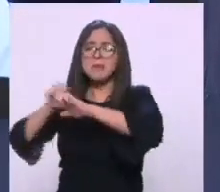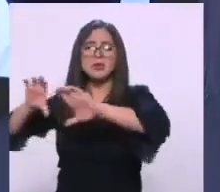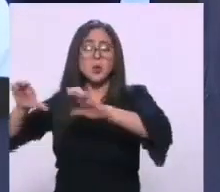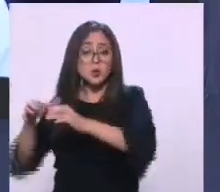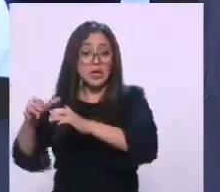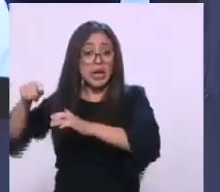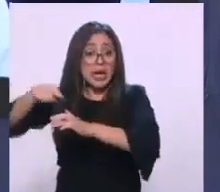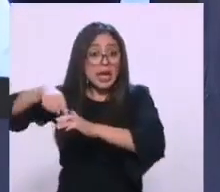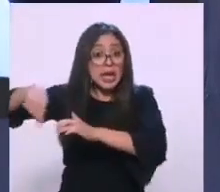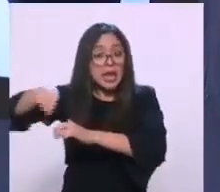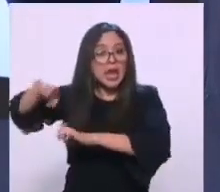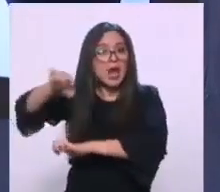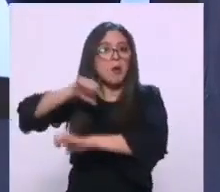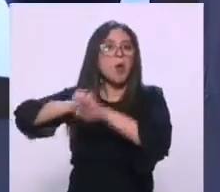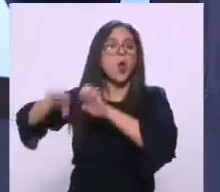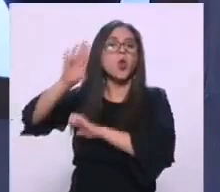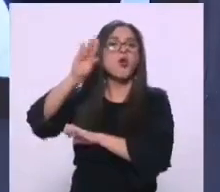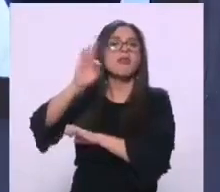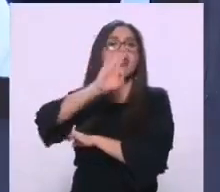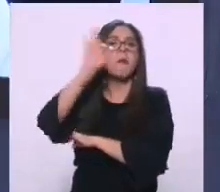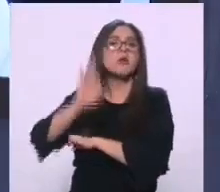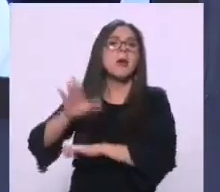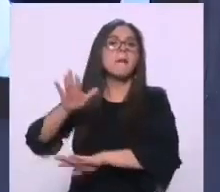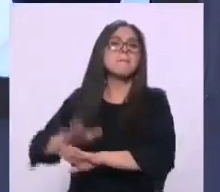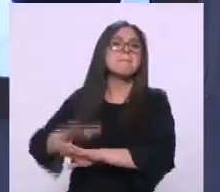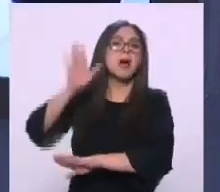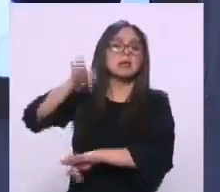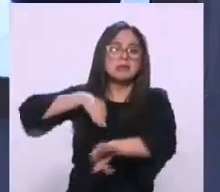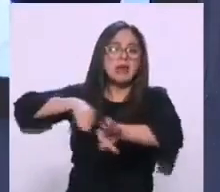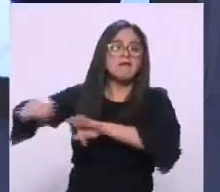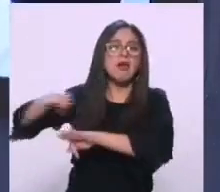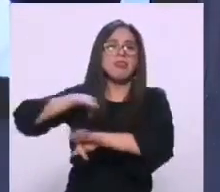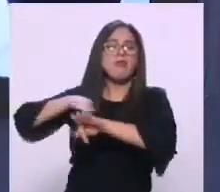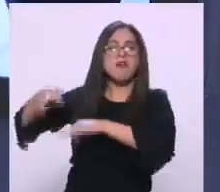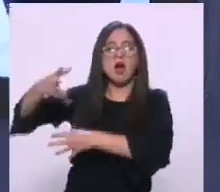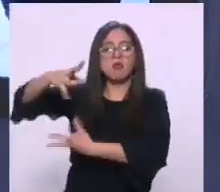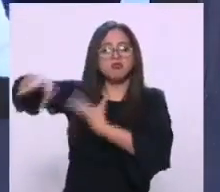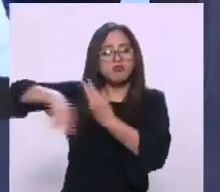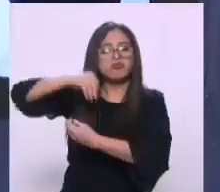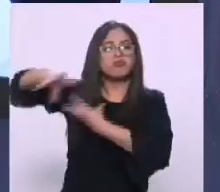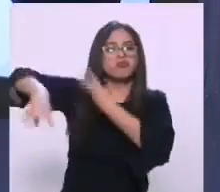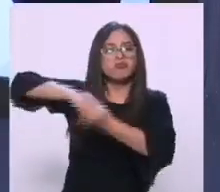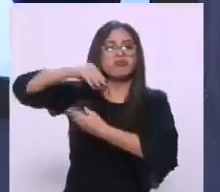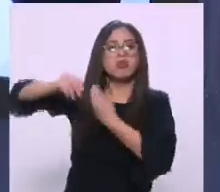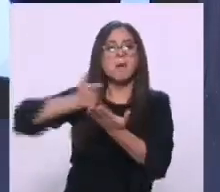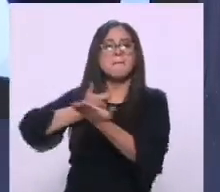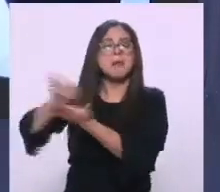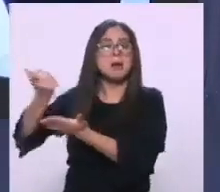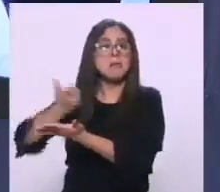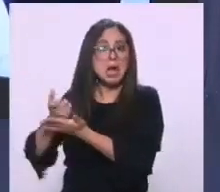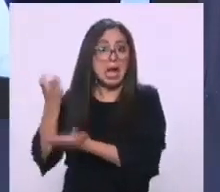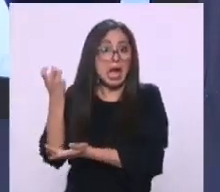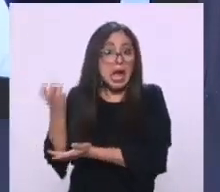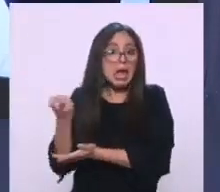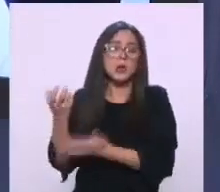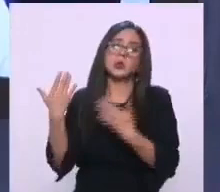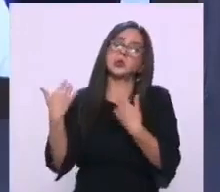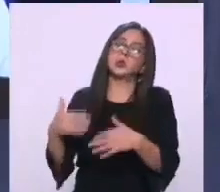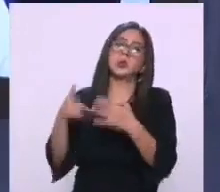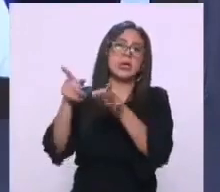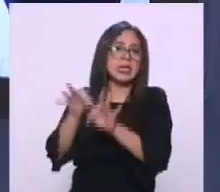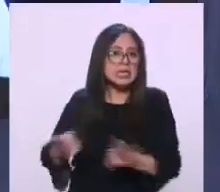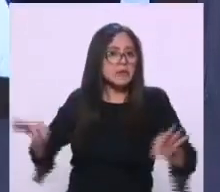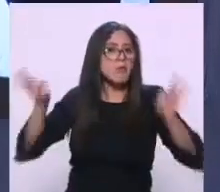el 90% de la planta productiva nacional, que ellos sostienen a la planta productiva nacional, por supuesto que es muy importante